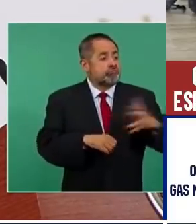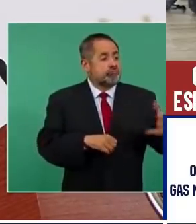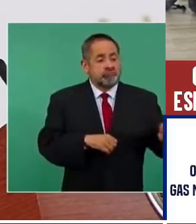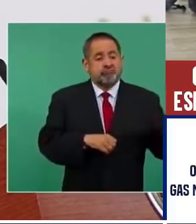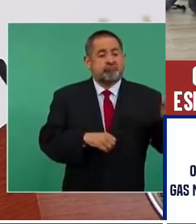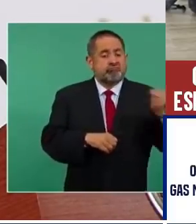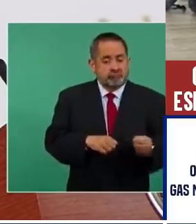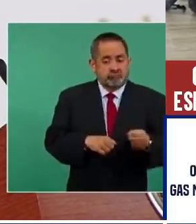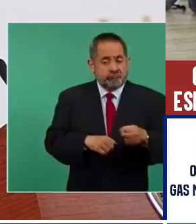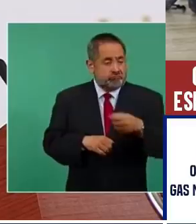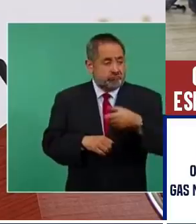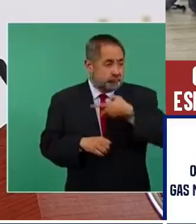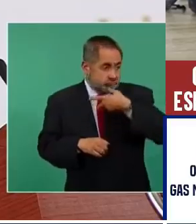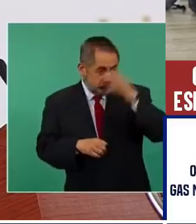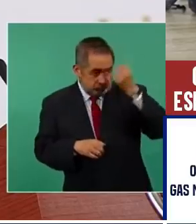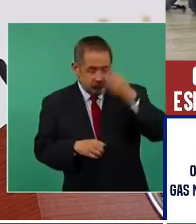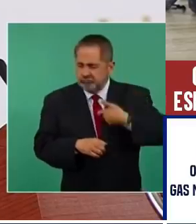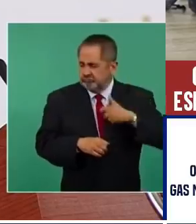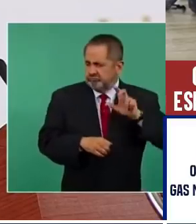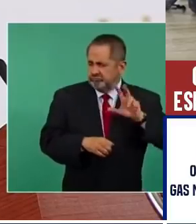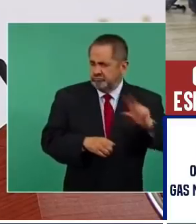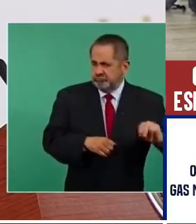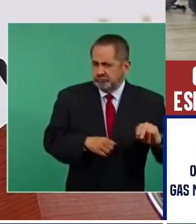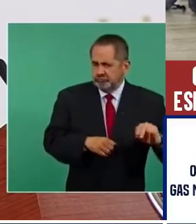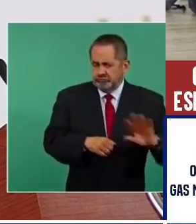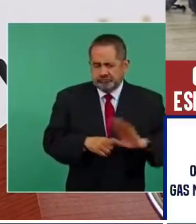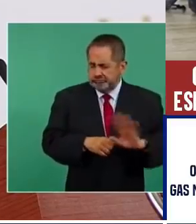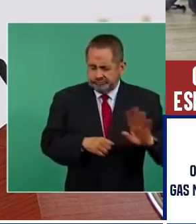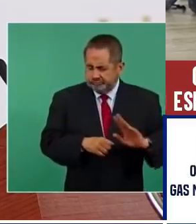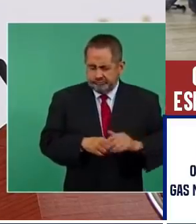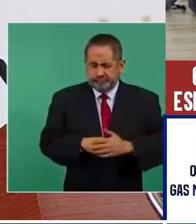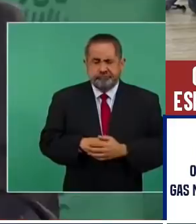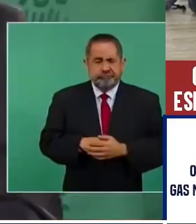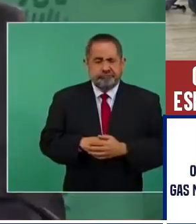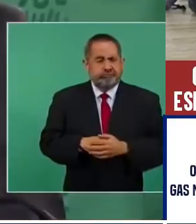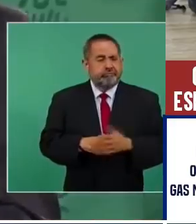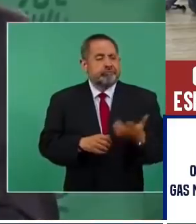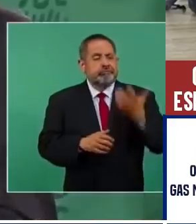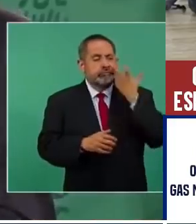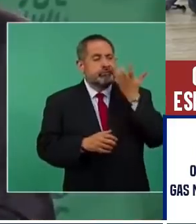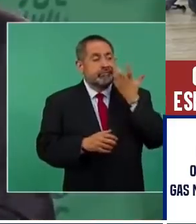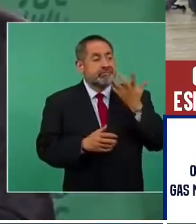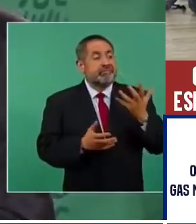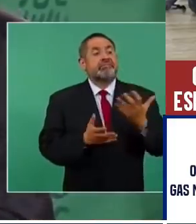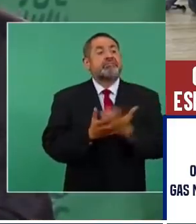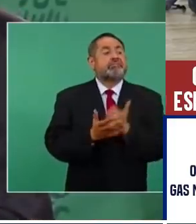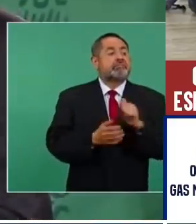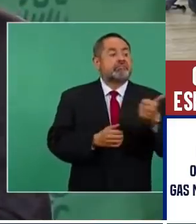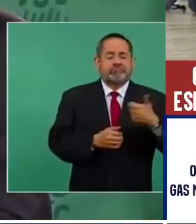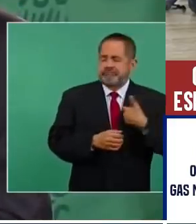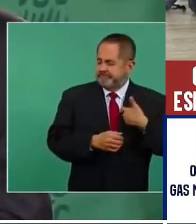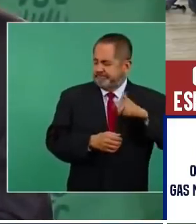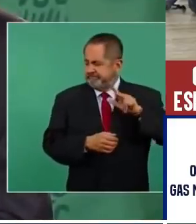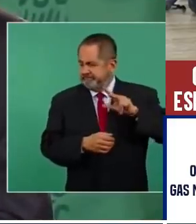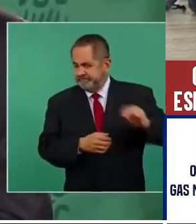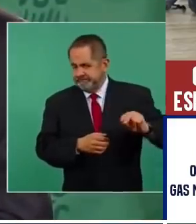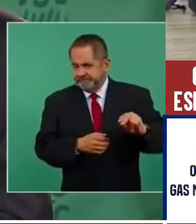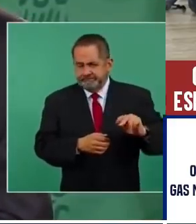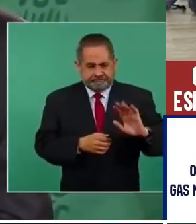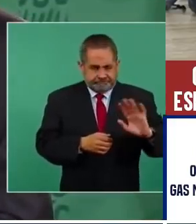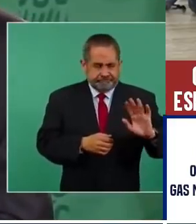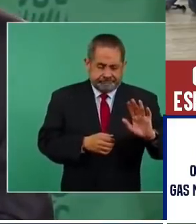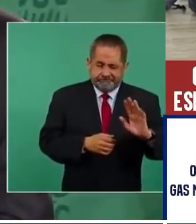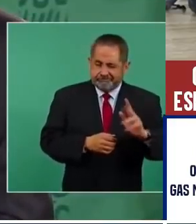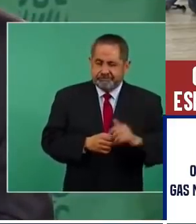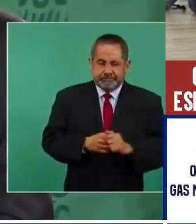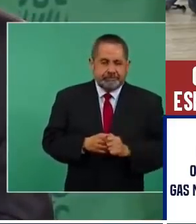pusiera a un candidato débil y que ganara el candidato que quería el gobernador.